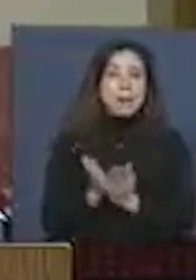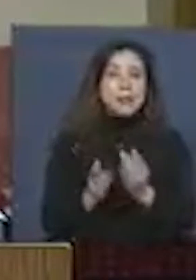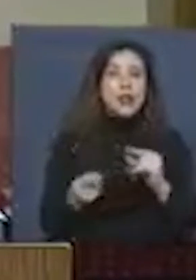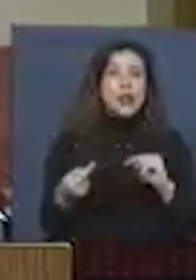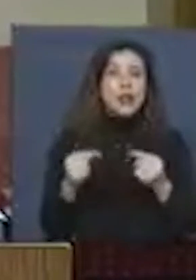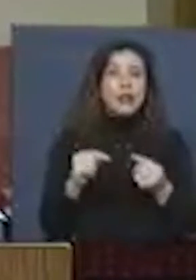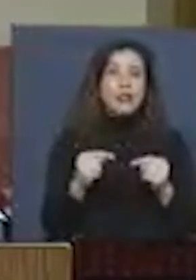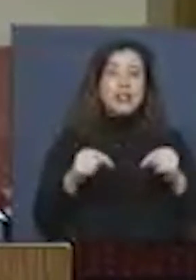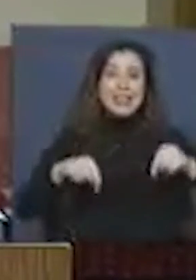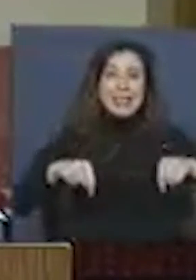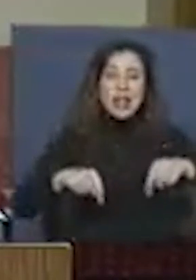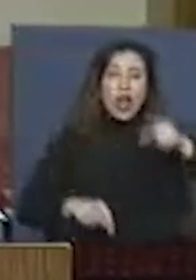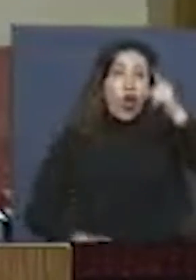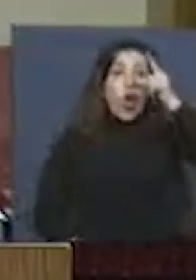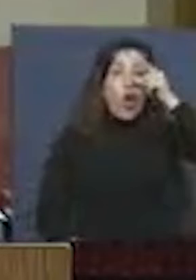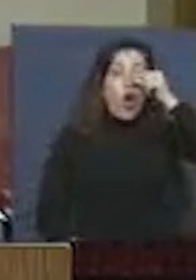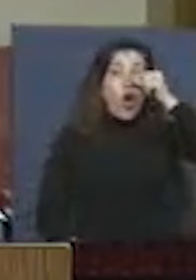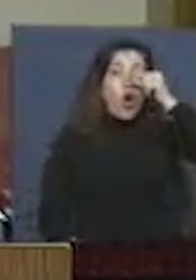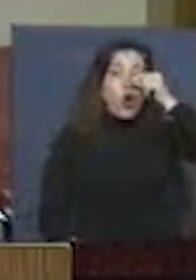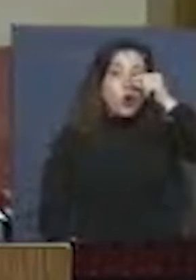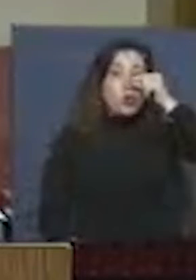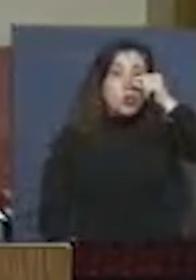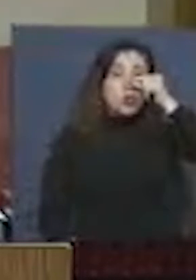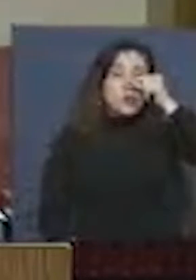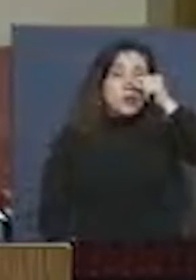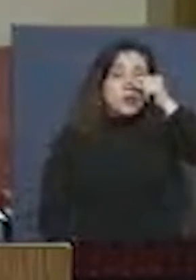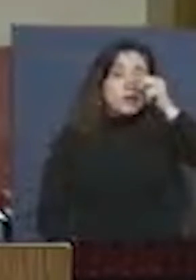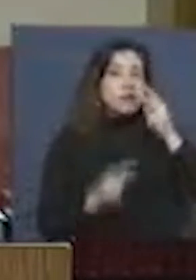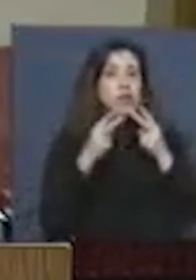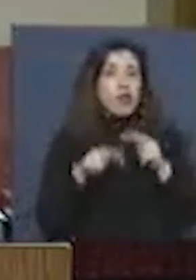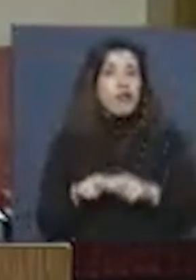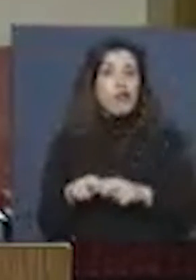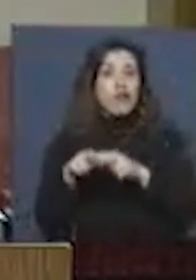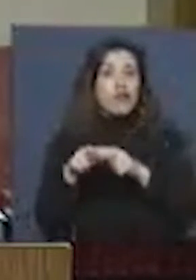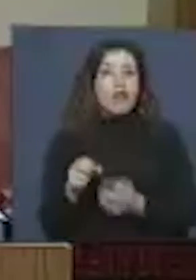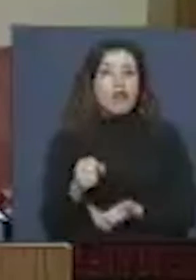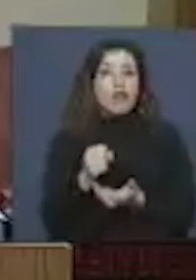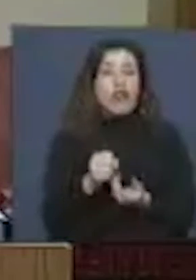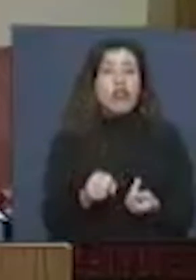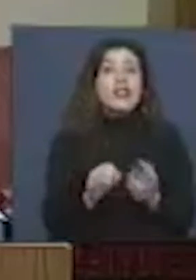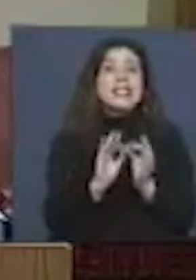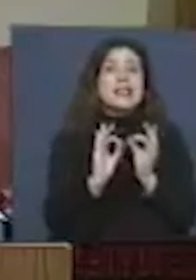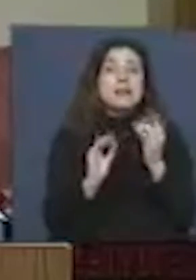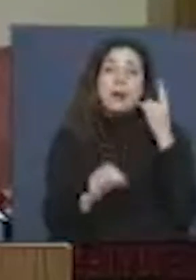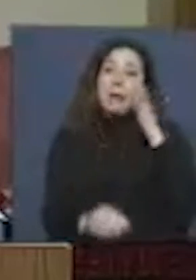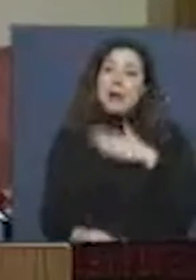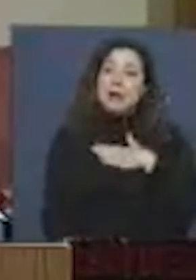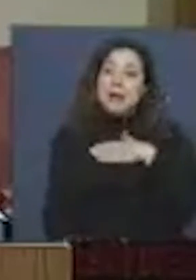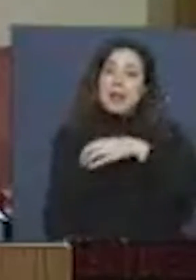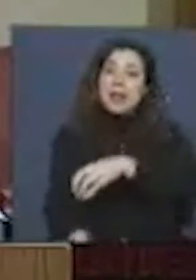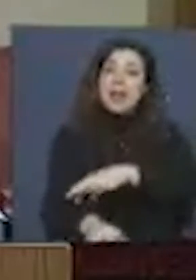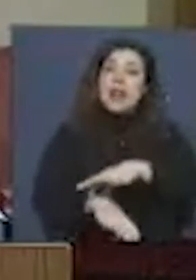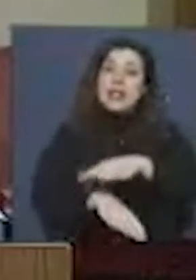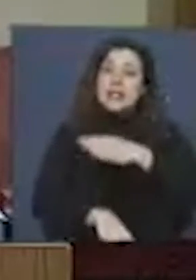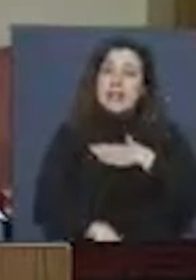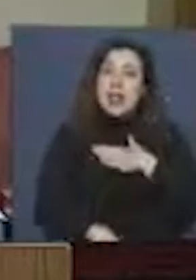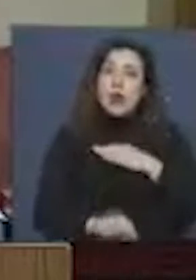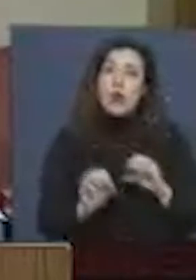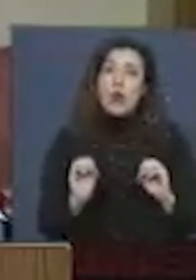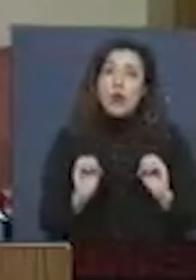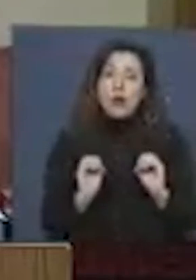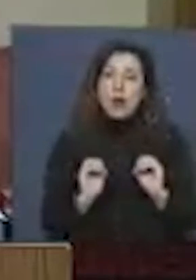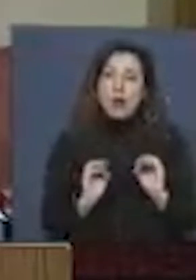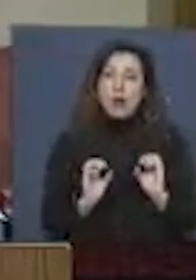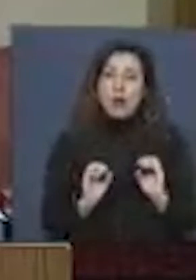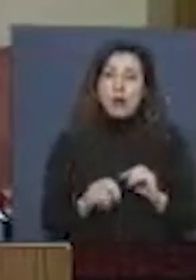discusión ahora el mes de octubre, tenga en consideración recursos adicionales para nuestra región, en salud, en